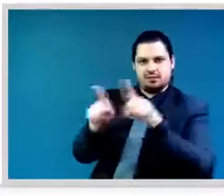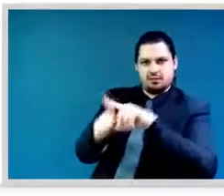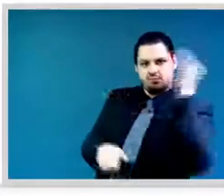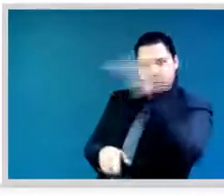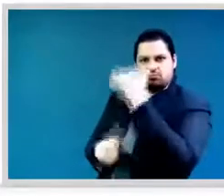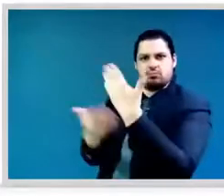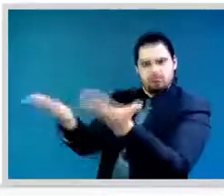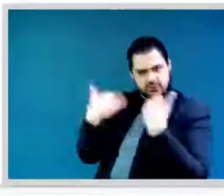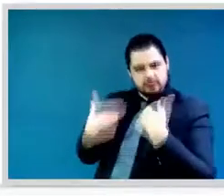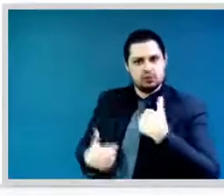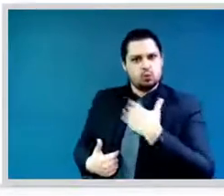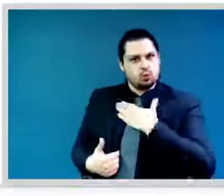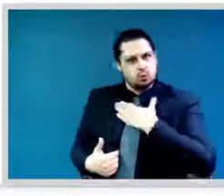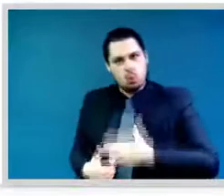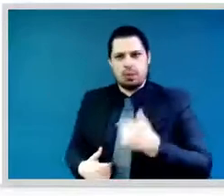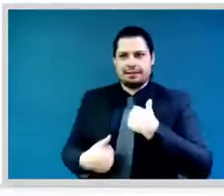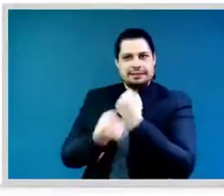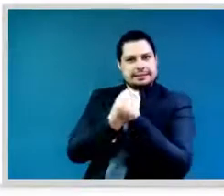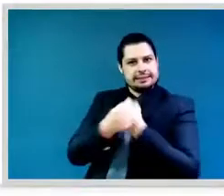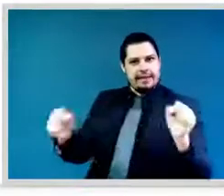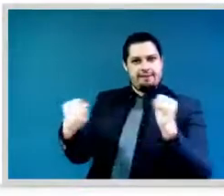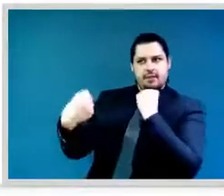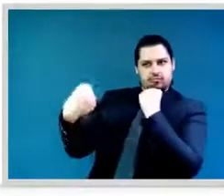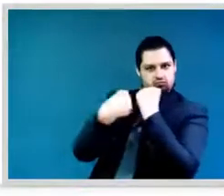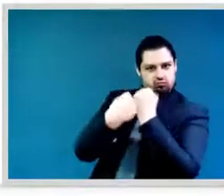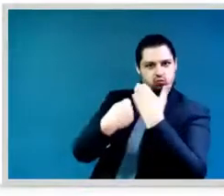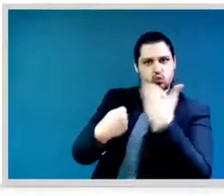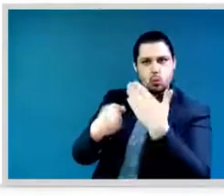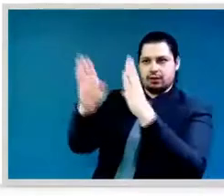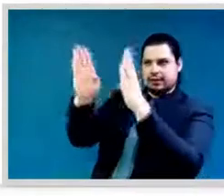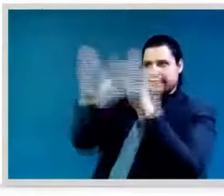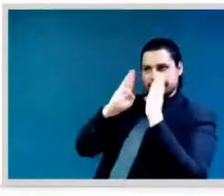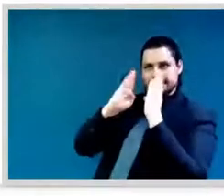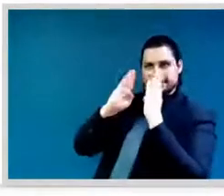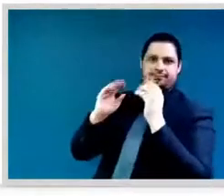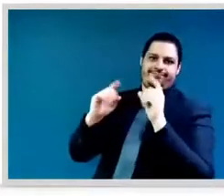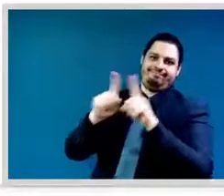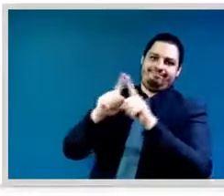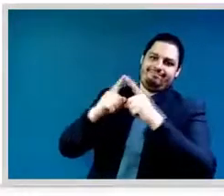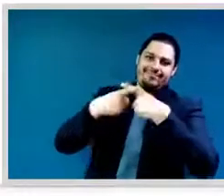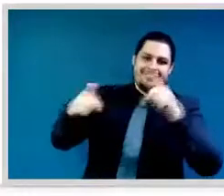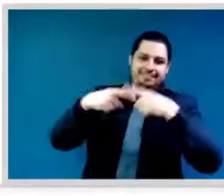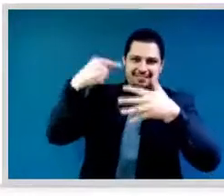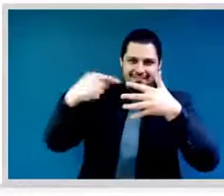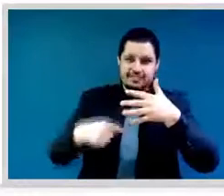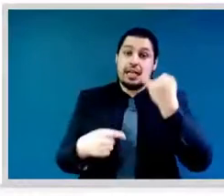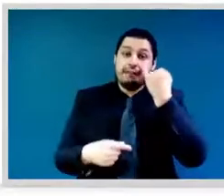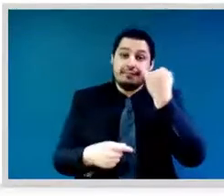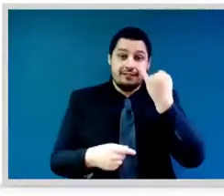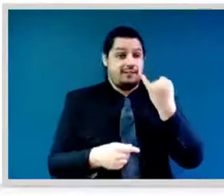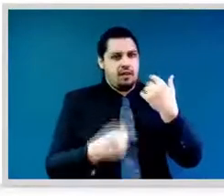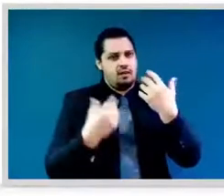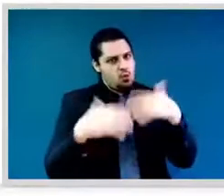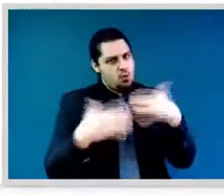las violaciones que sufren las mujeres. Felicito el trabajo de muchas mujeres en relación a las